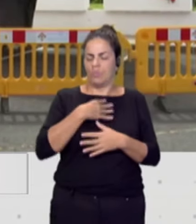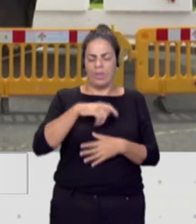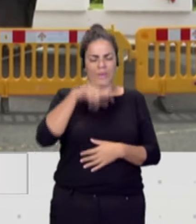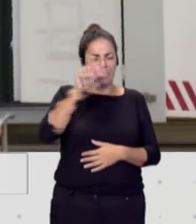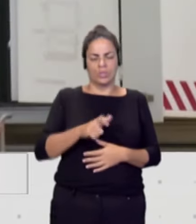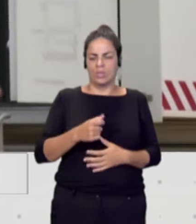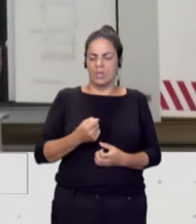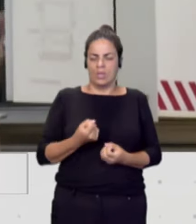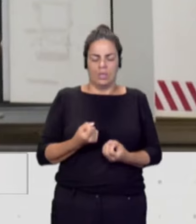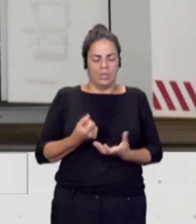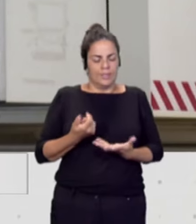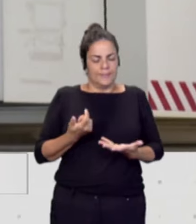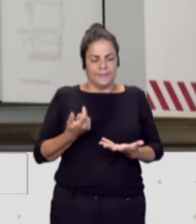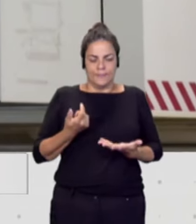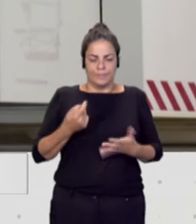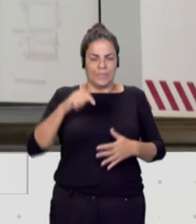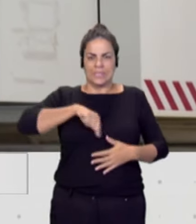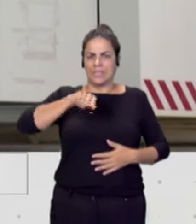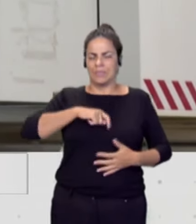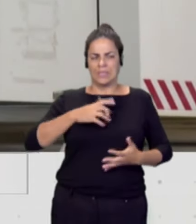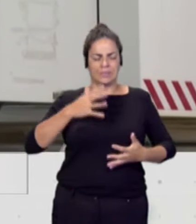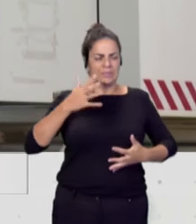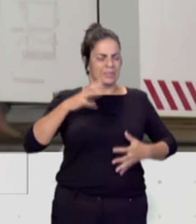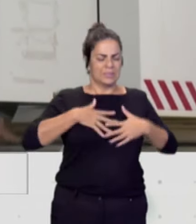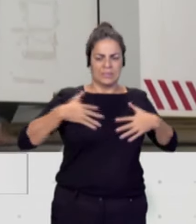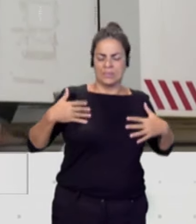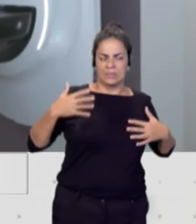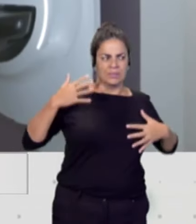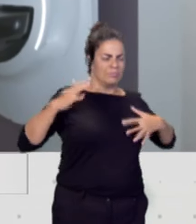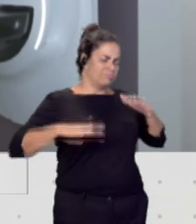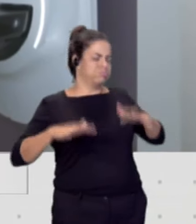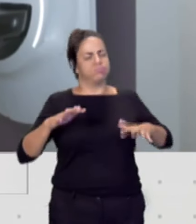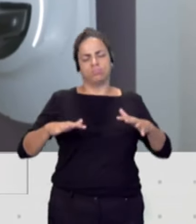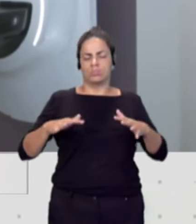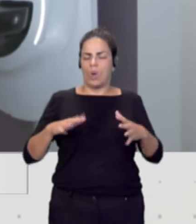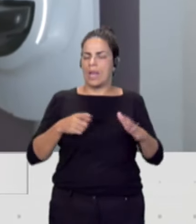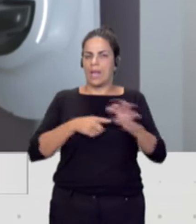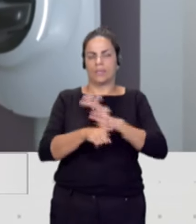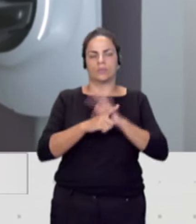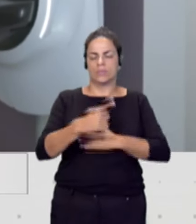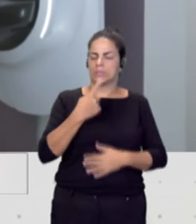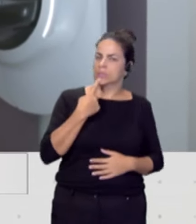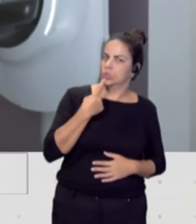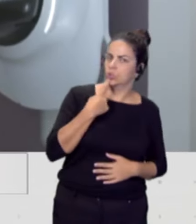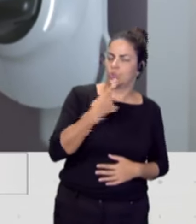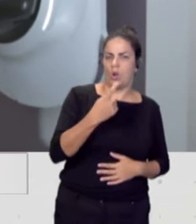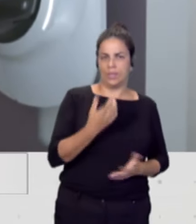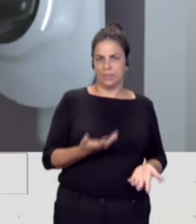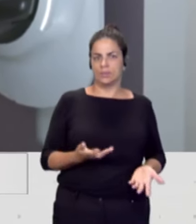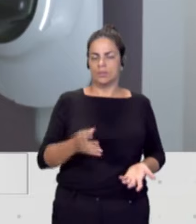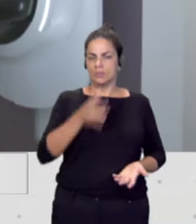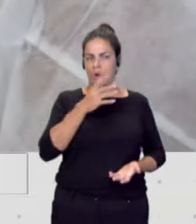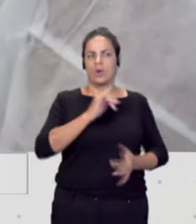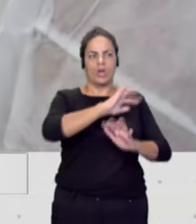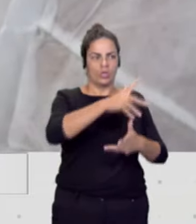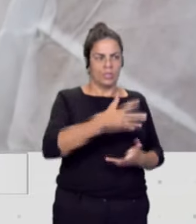persona el poder gestionar todo lo que sucede al mismo tiempo, ¿no? El asimilar la